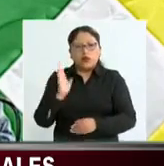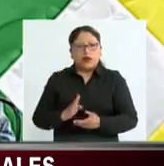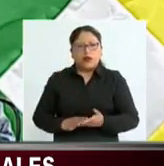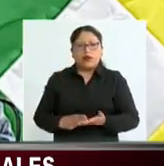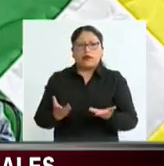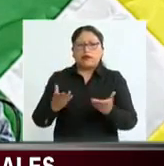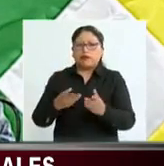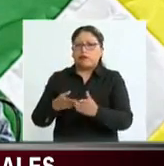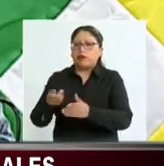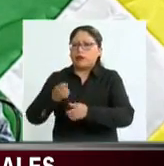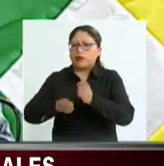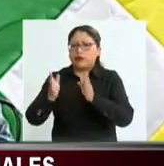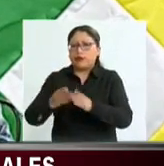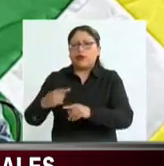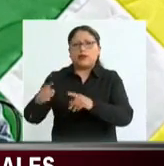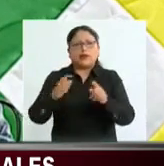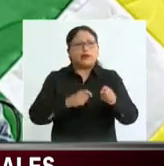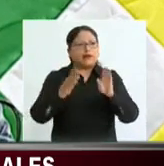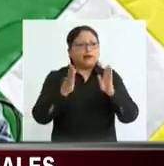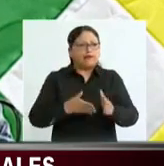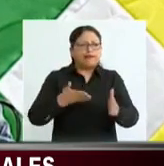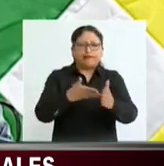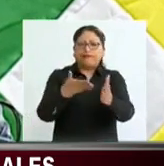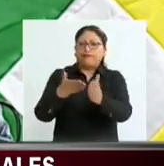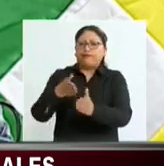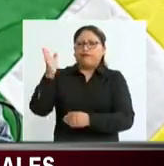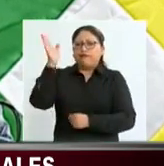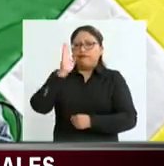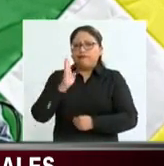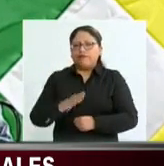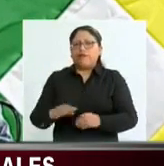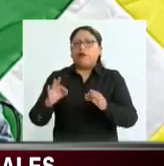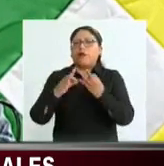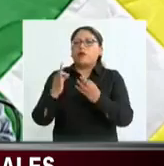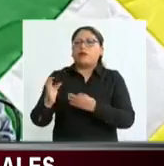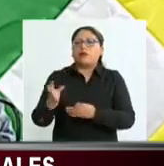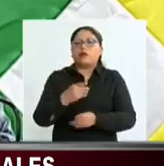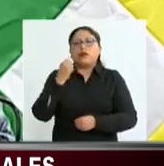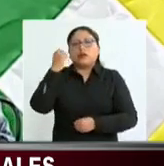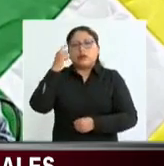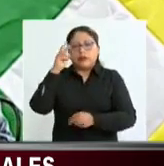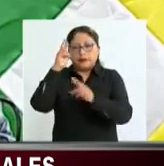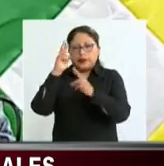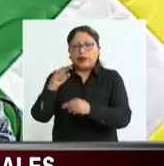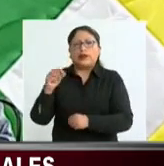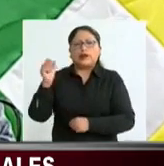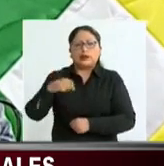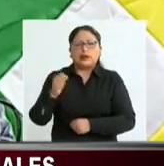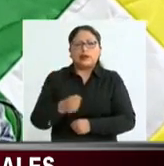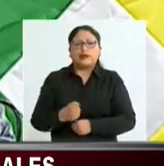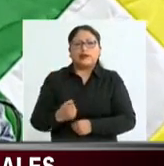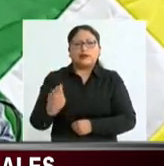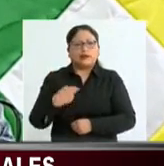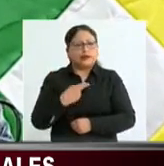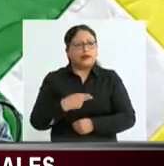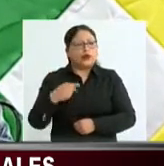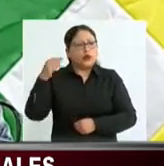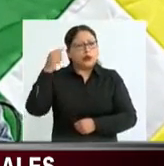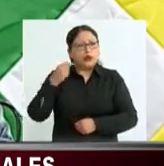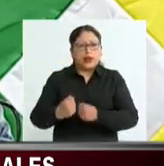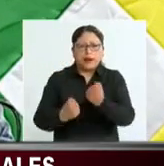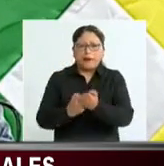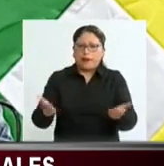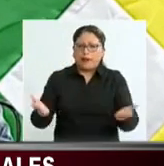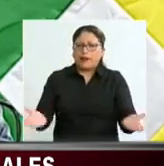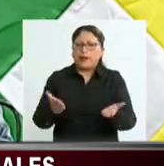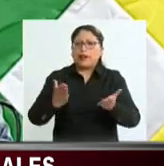que construye lo que tiene para su familia con su trabajo. Hemos devuelto la certidumbre a nuestro país,